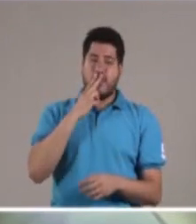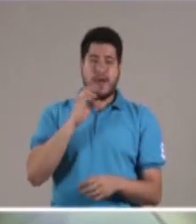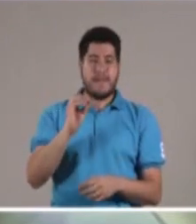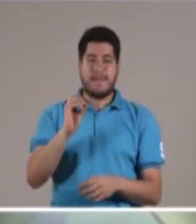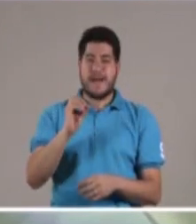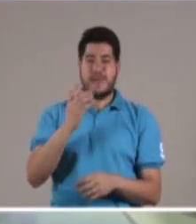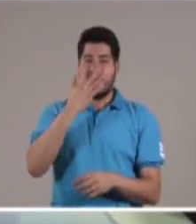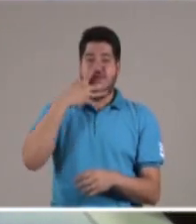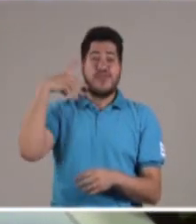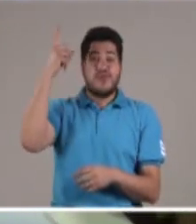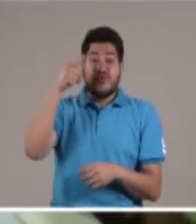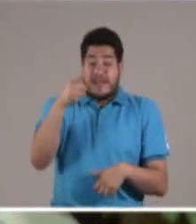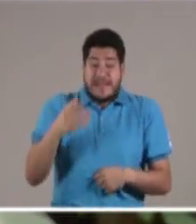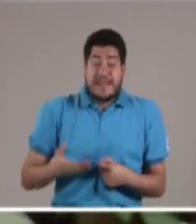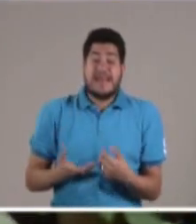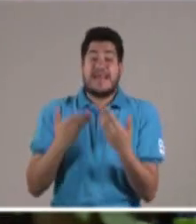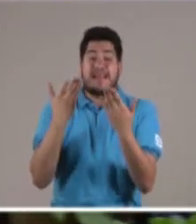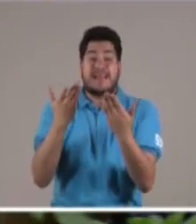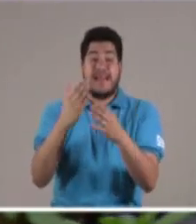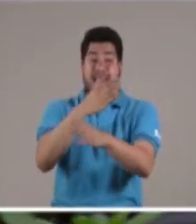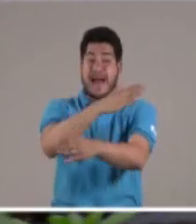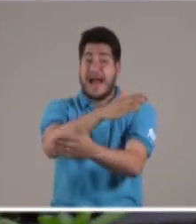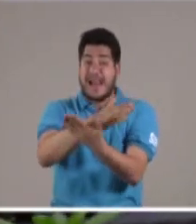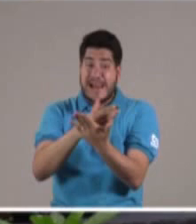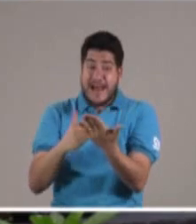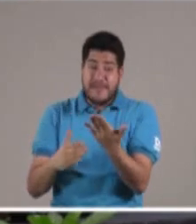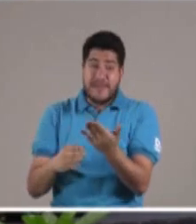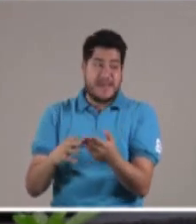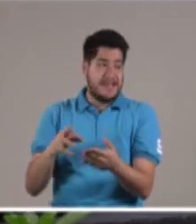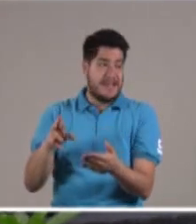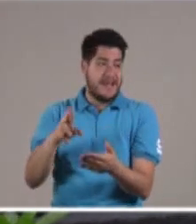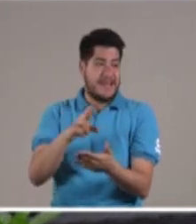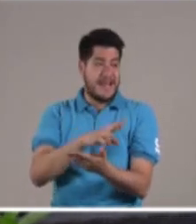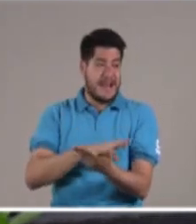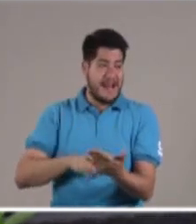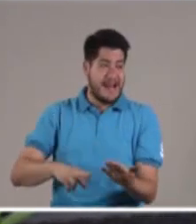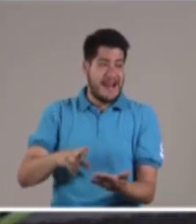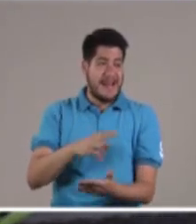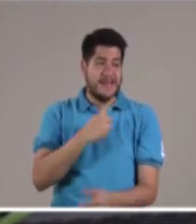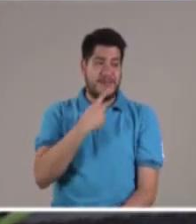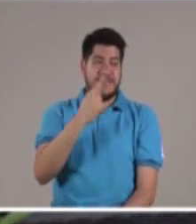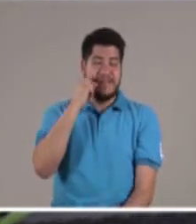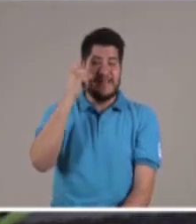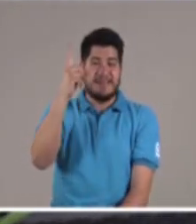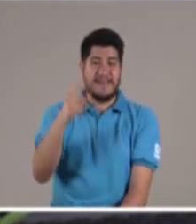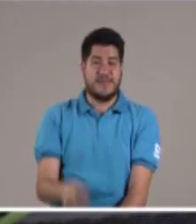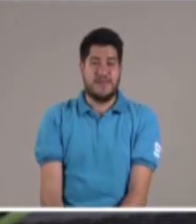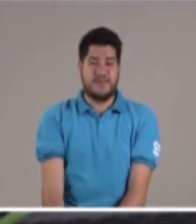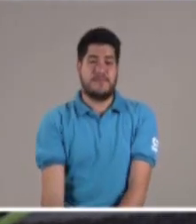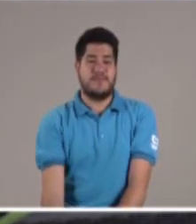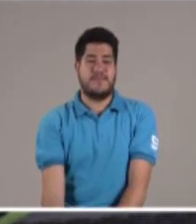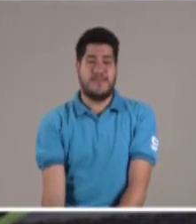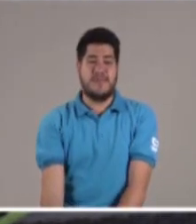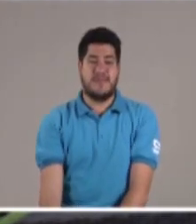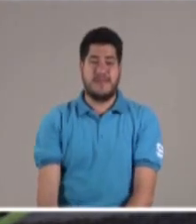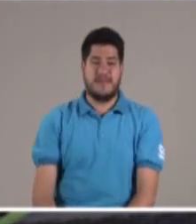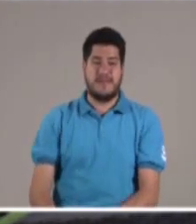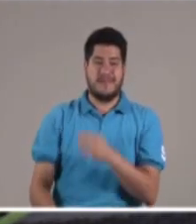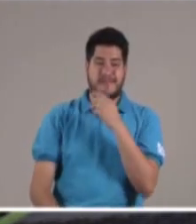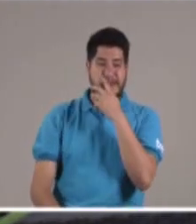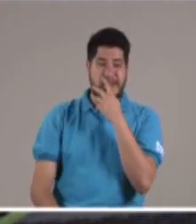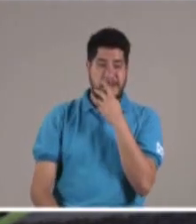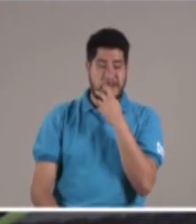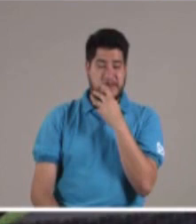si Dios está ofreciendo hasta la mitad del reino hasta la mitad del reino te doy te dice señor dice hay un rincón No